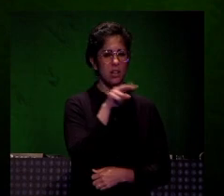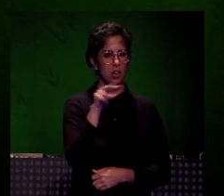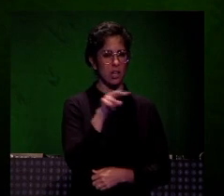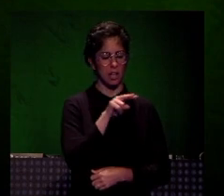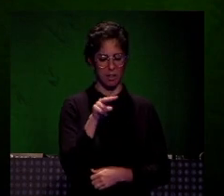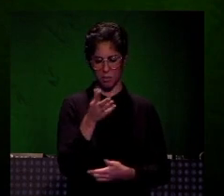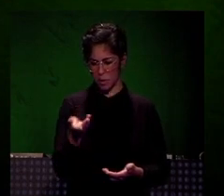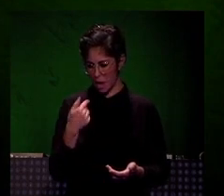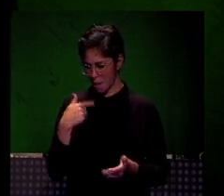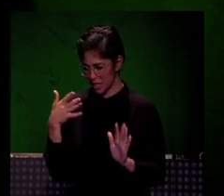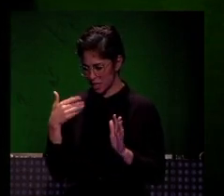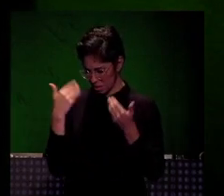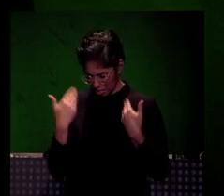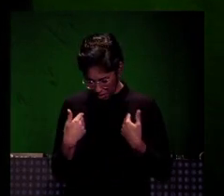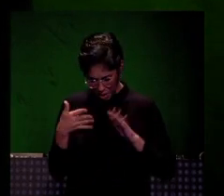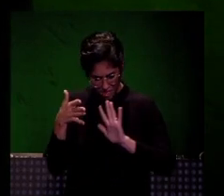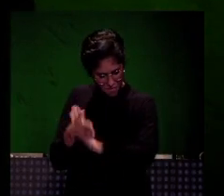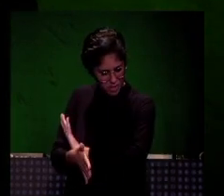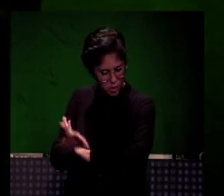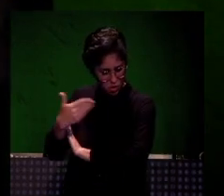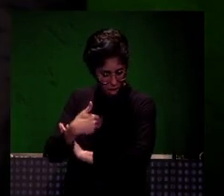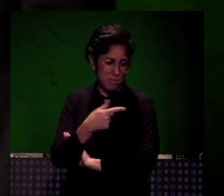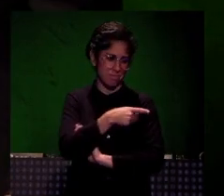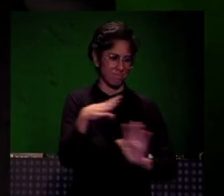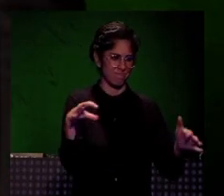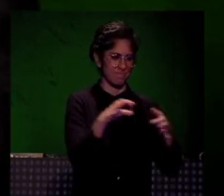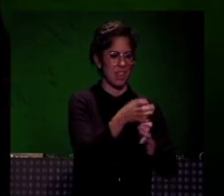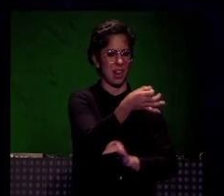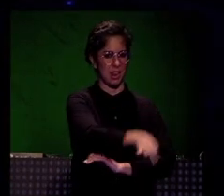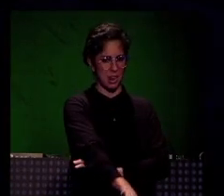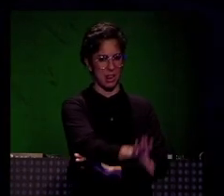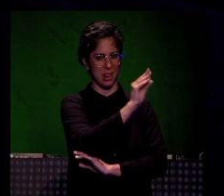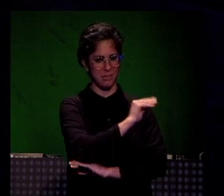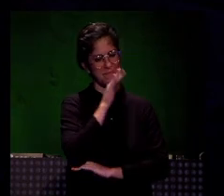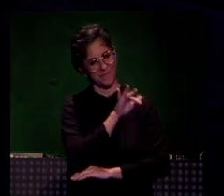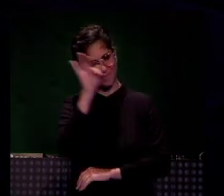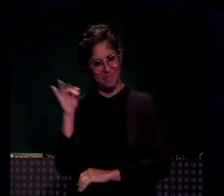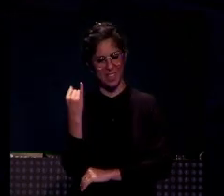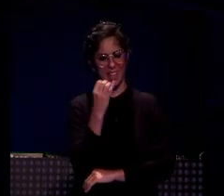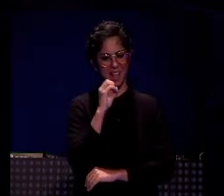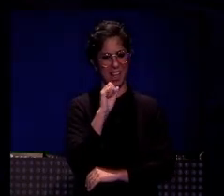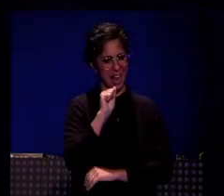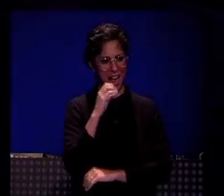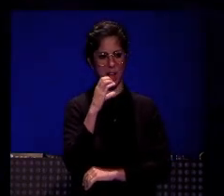eso estoy en el estado en el que estoy jacob acoprot dríguez con todos ustedes muchísimas gracias vamos